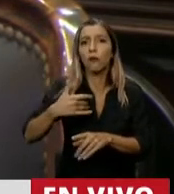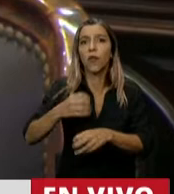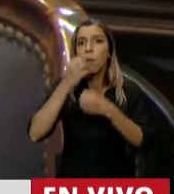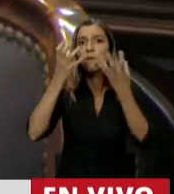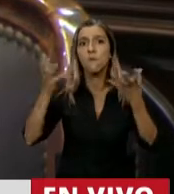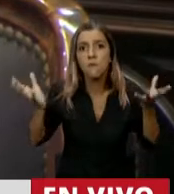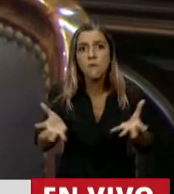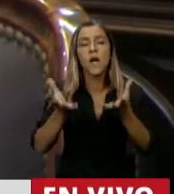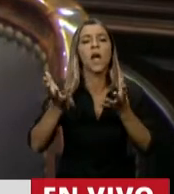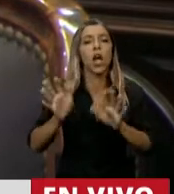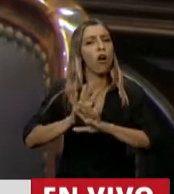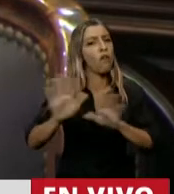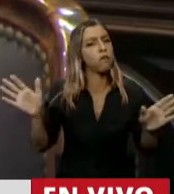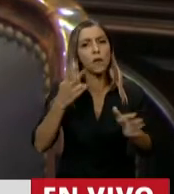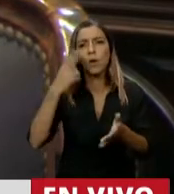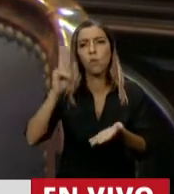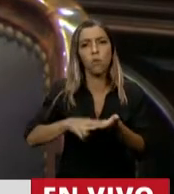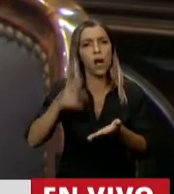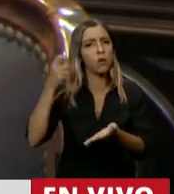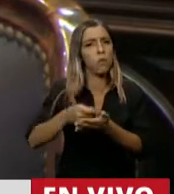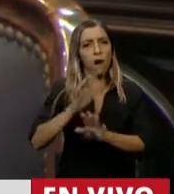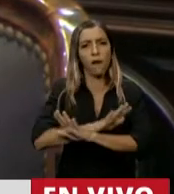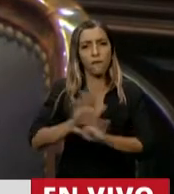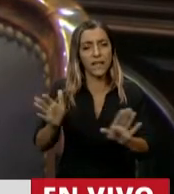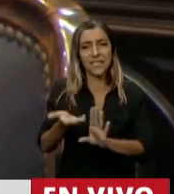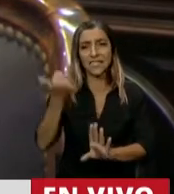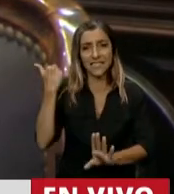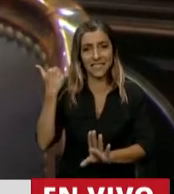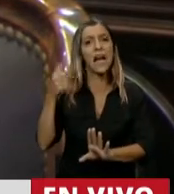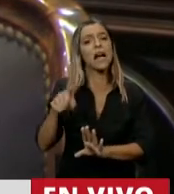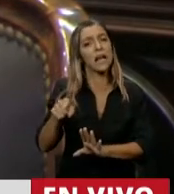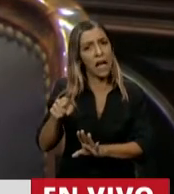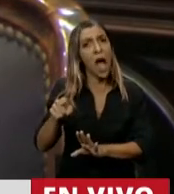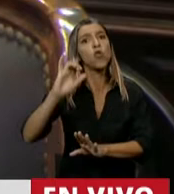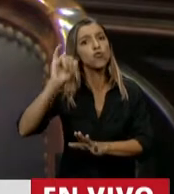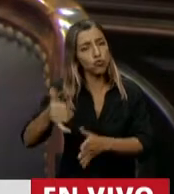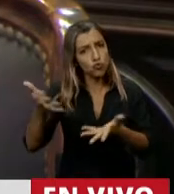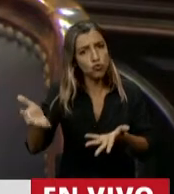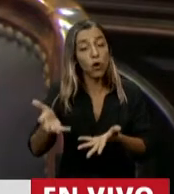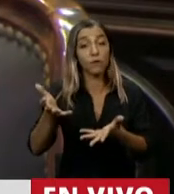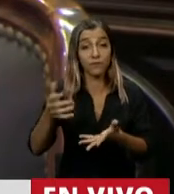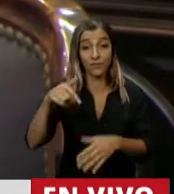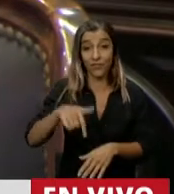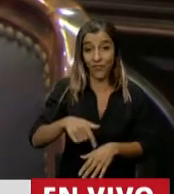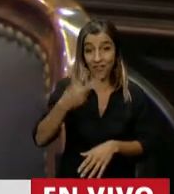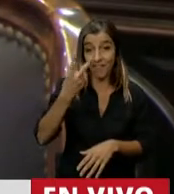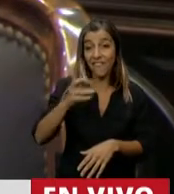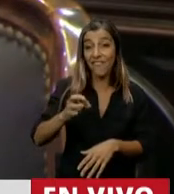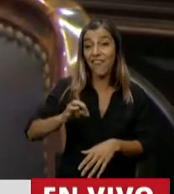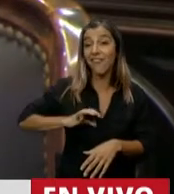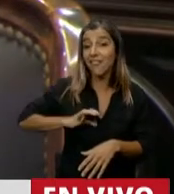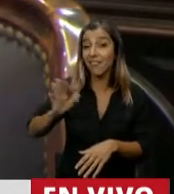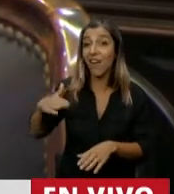de la crisis que estaba sufriendo lo sacarían hoy todavía 20 años después los